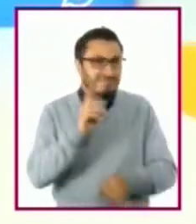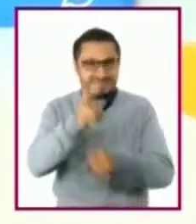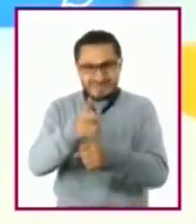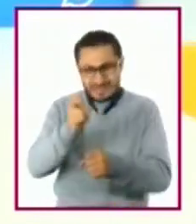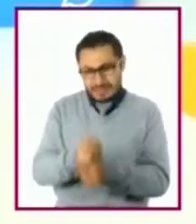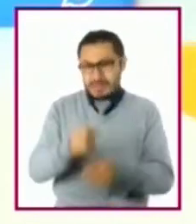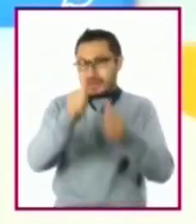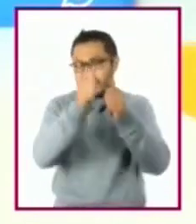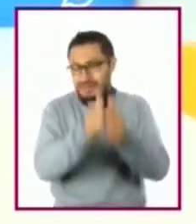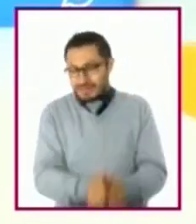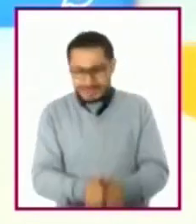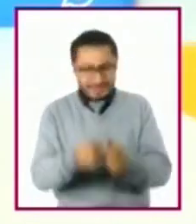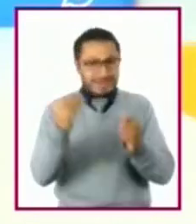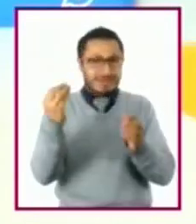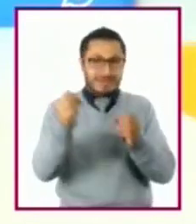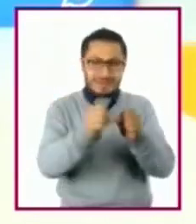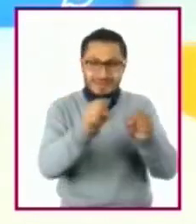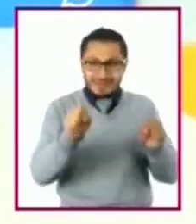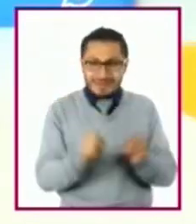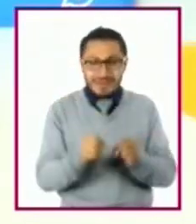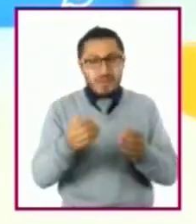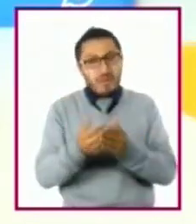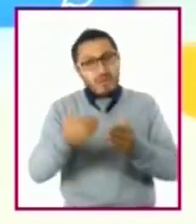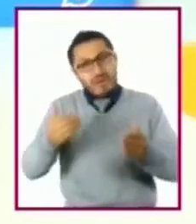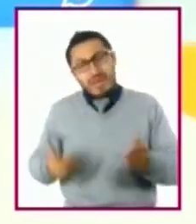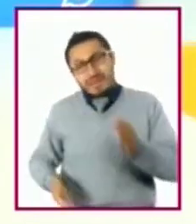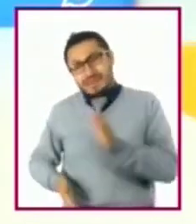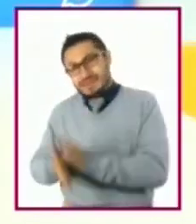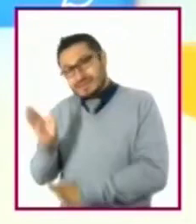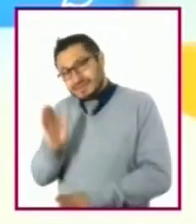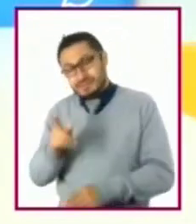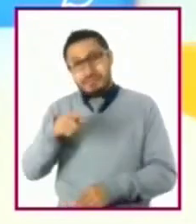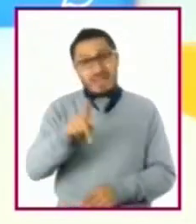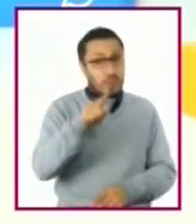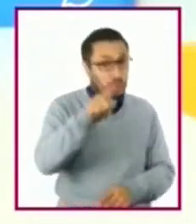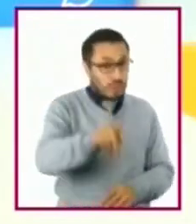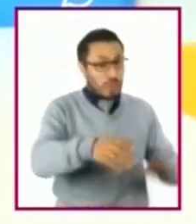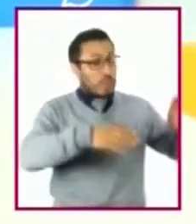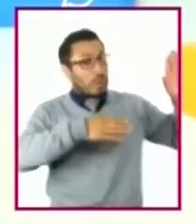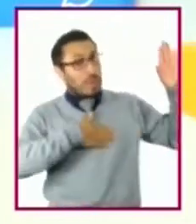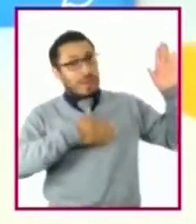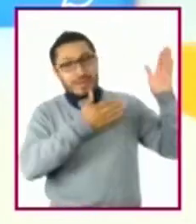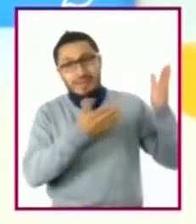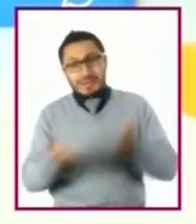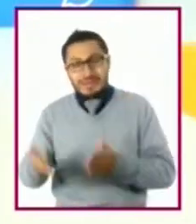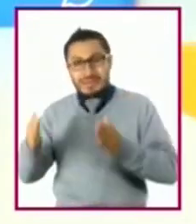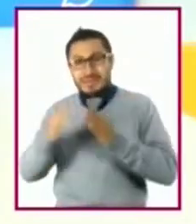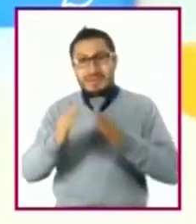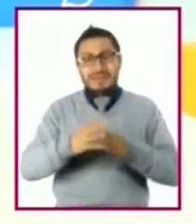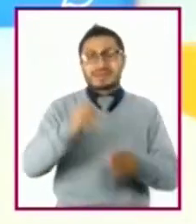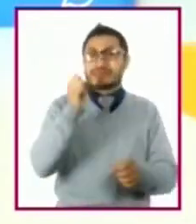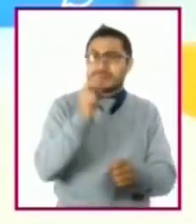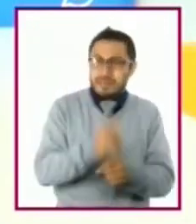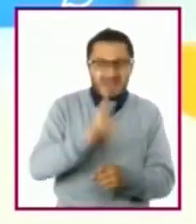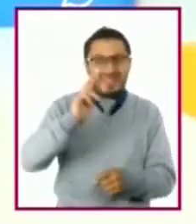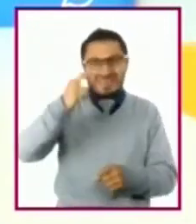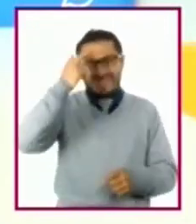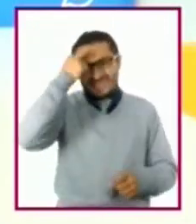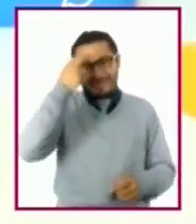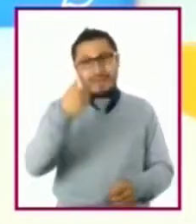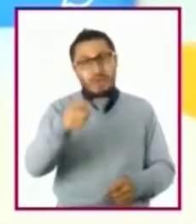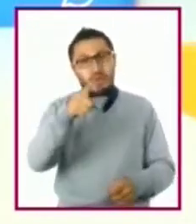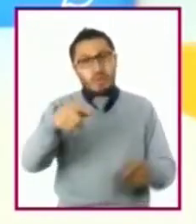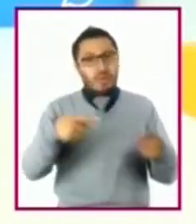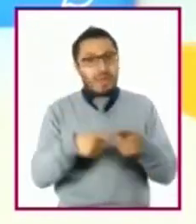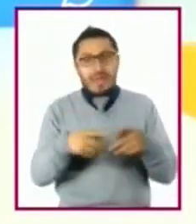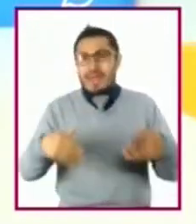más antes de irte a tu casa, pero recuerdas que prometiste llegar temprano, que tienes mucha tarea y también hambre, así que les